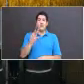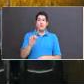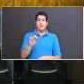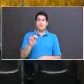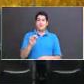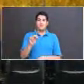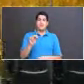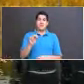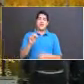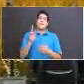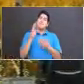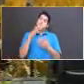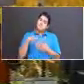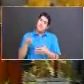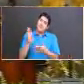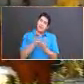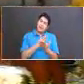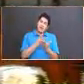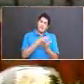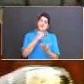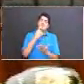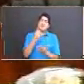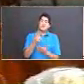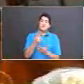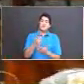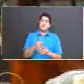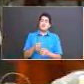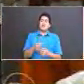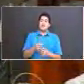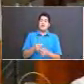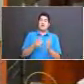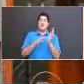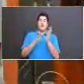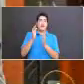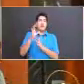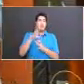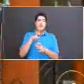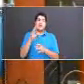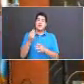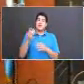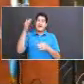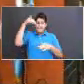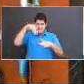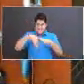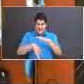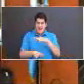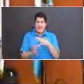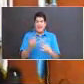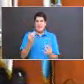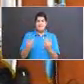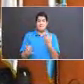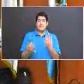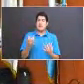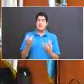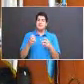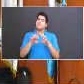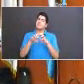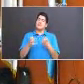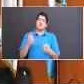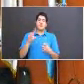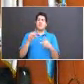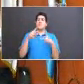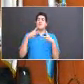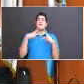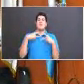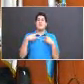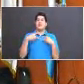Pero la Biblia dice que él tenía que bajar a los infiernos. Entonces no estaba consumado.